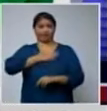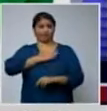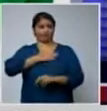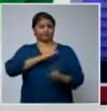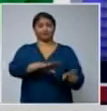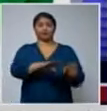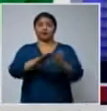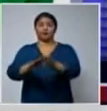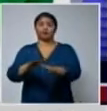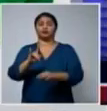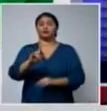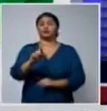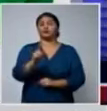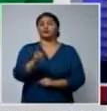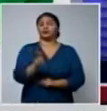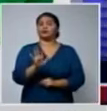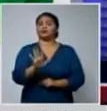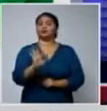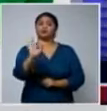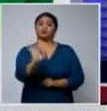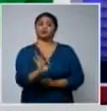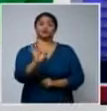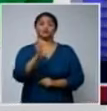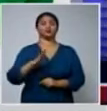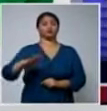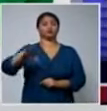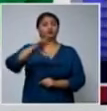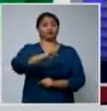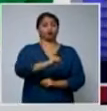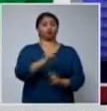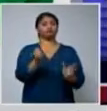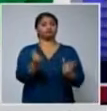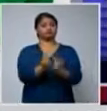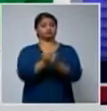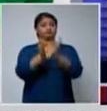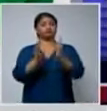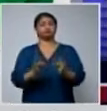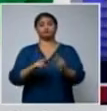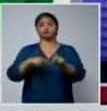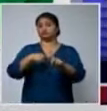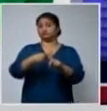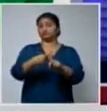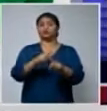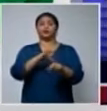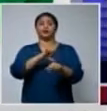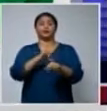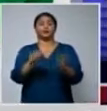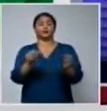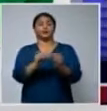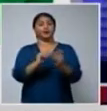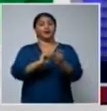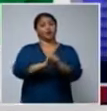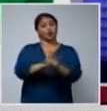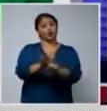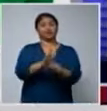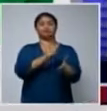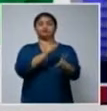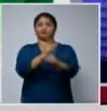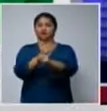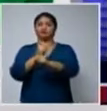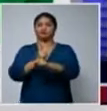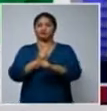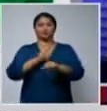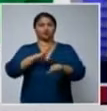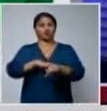91,5% de todos los diagnosticados en Cuba, contactos de casos confirmados. Como ya dijimos ayer, 4 con fuente